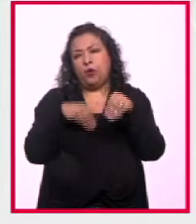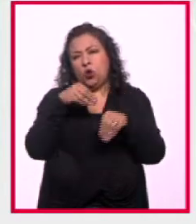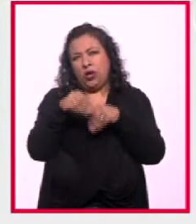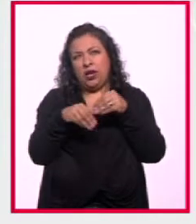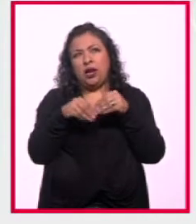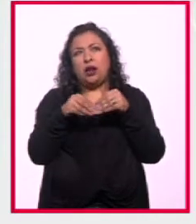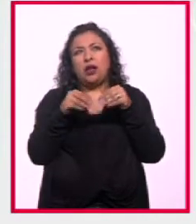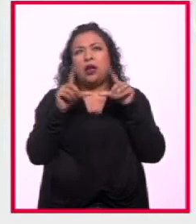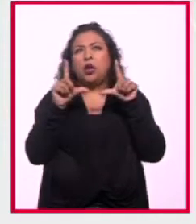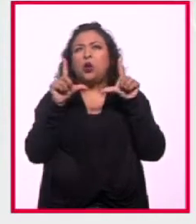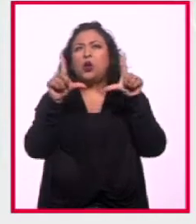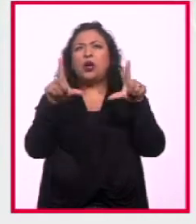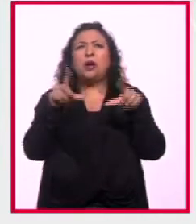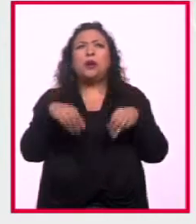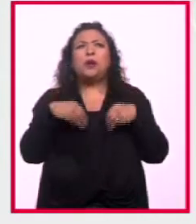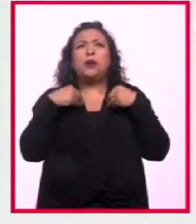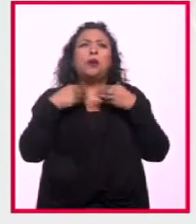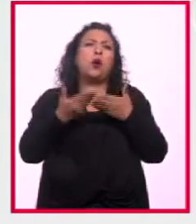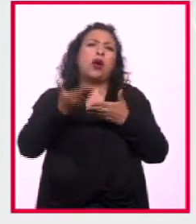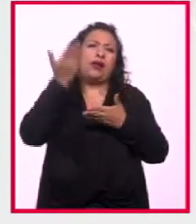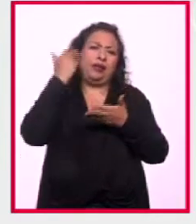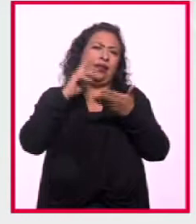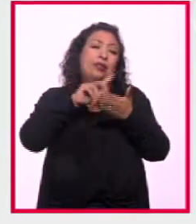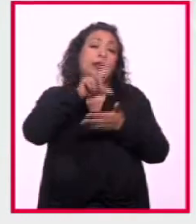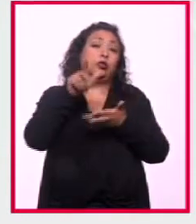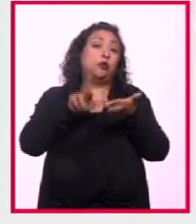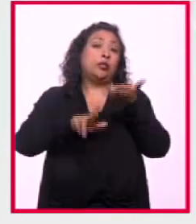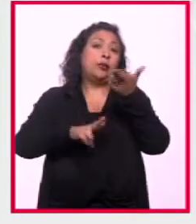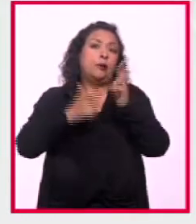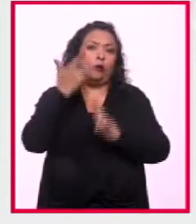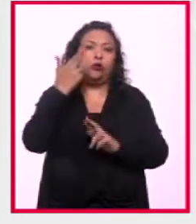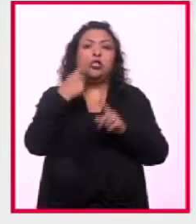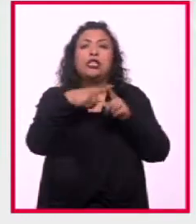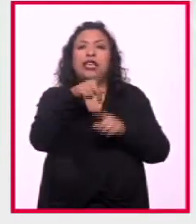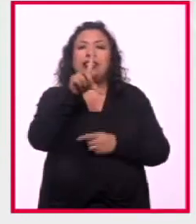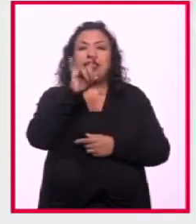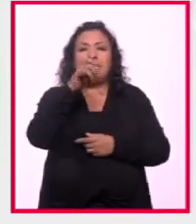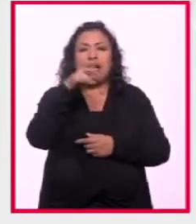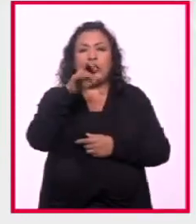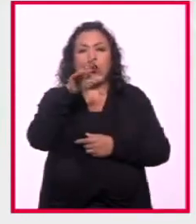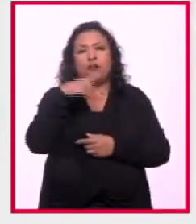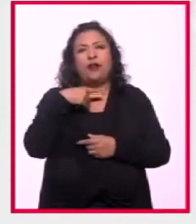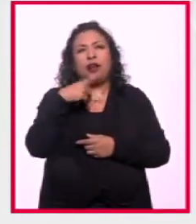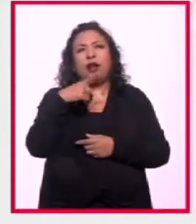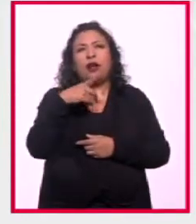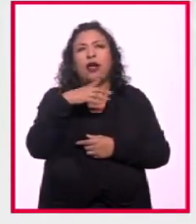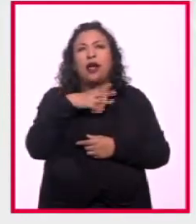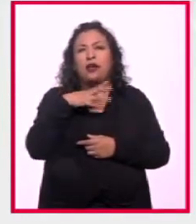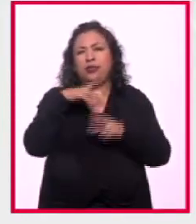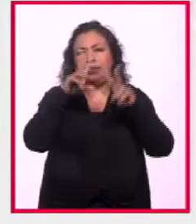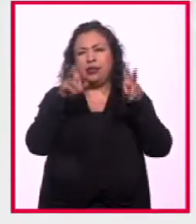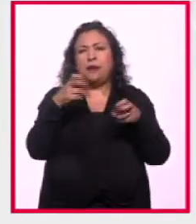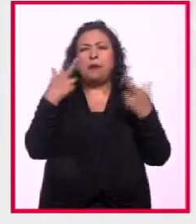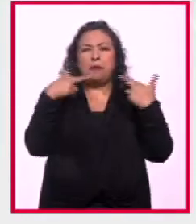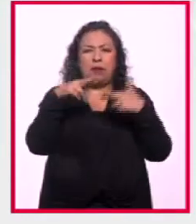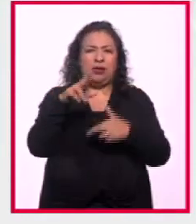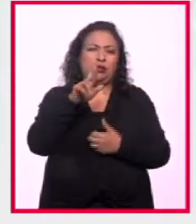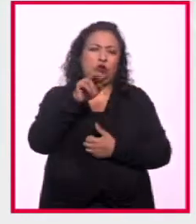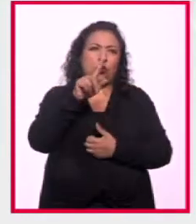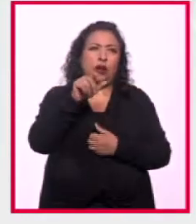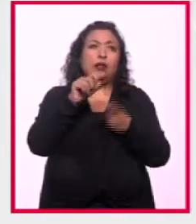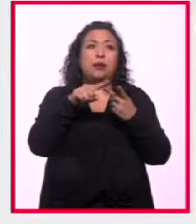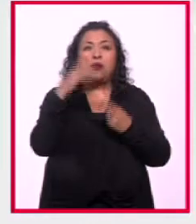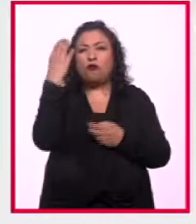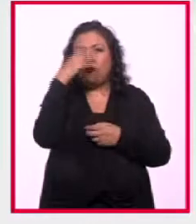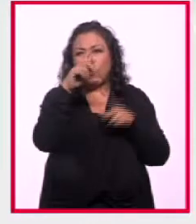de cuadro un cuadro vivo de la época posrevolucionaria de diego rivera la maestra rural también set de